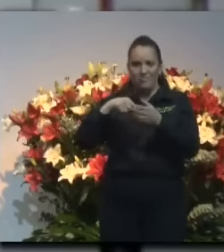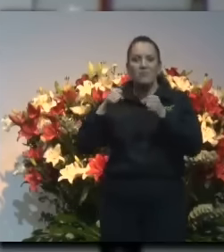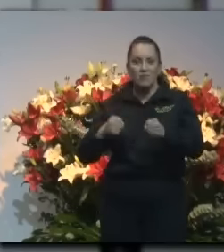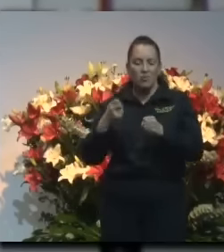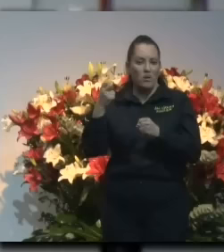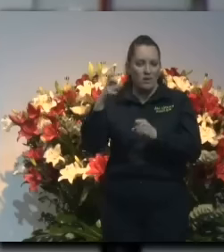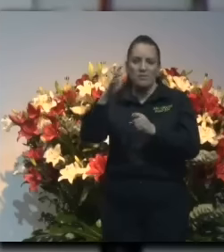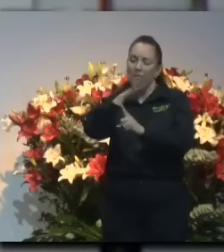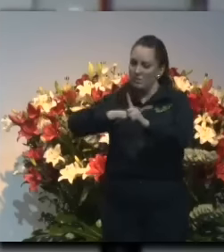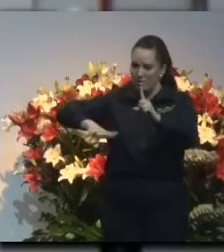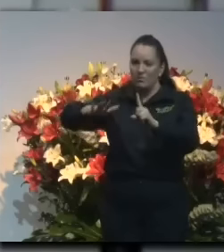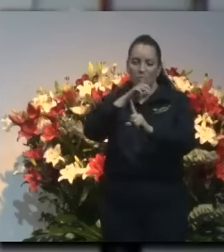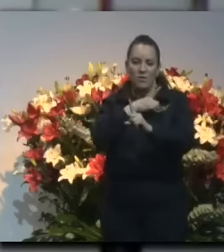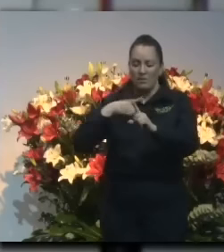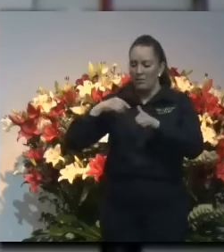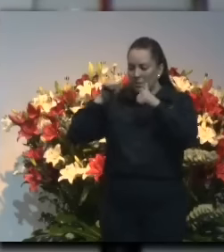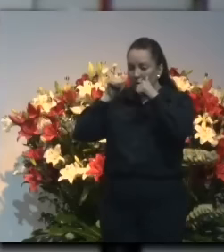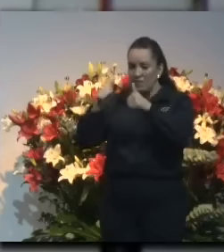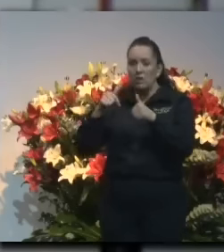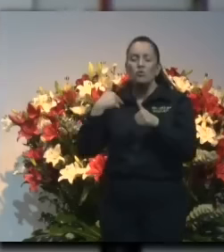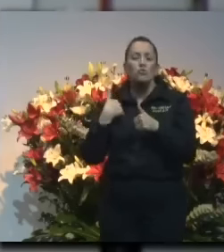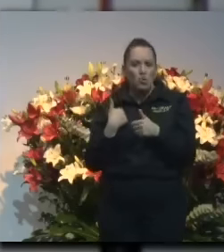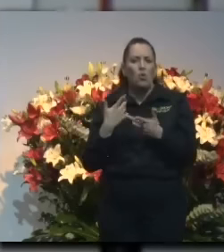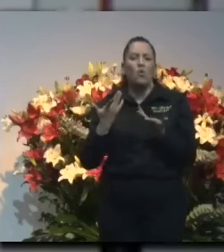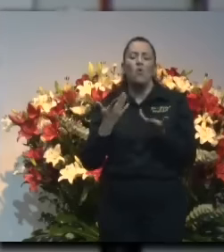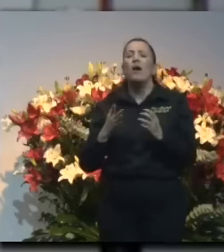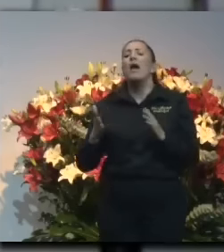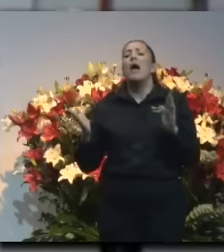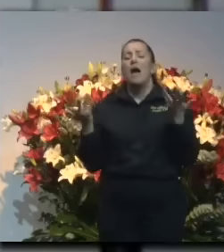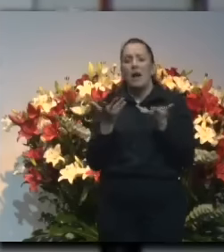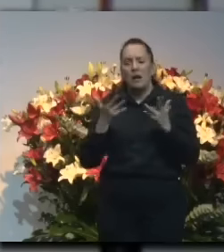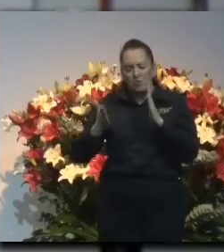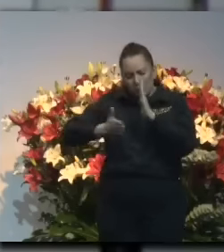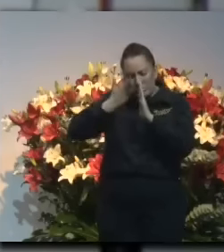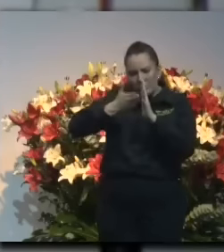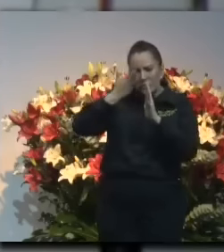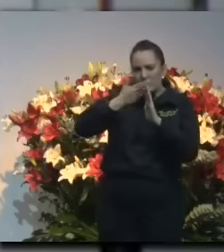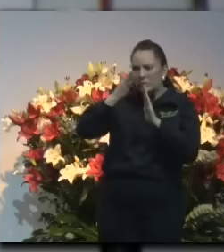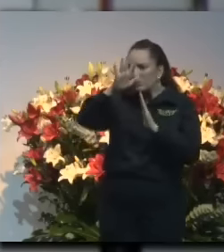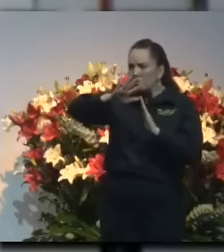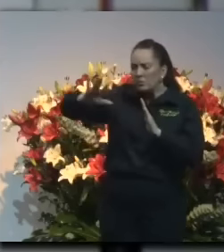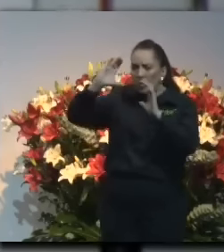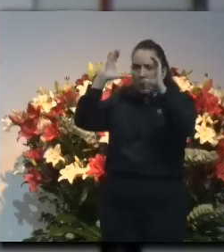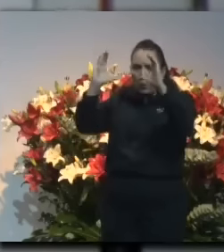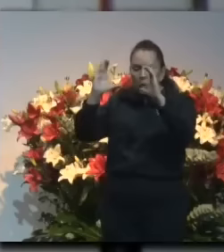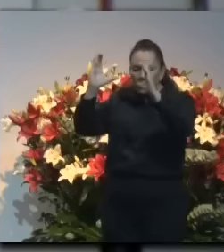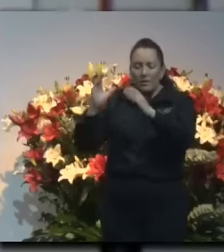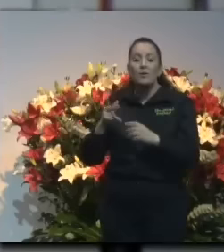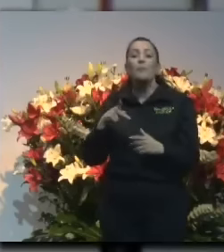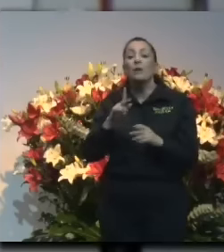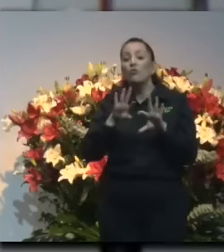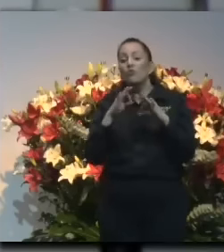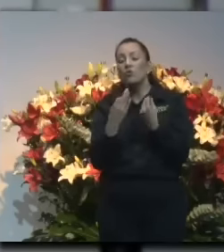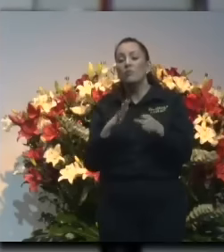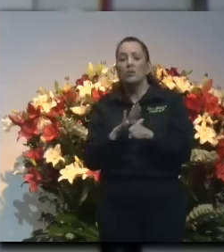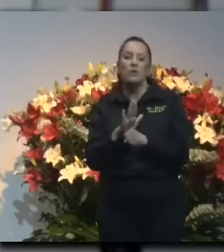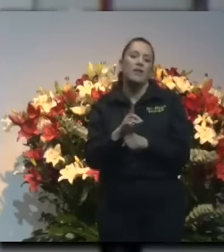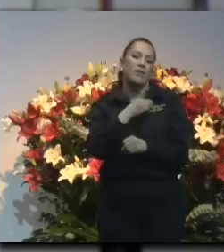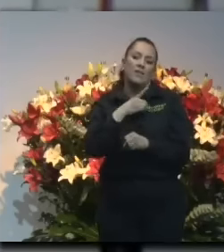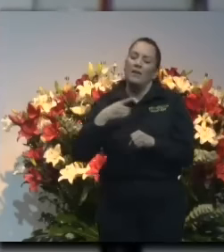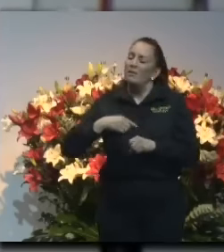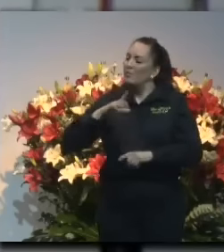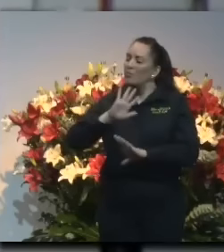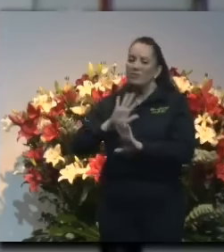me dedico mucho a toda la parte de edificación sustentable y la estrategia pues simplemente es abandonar el uso de